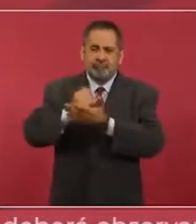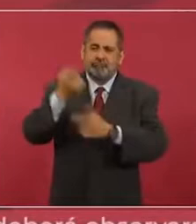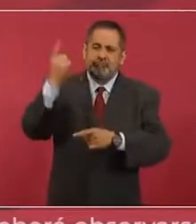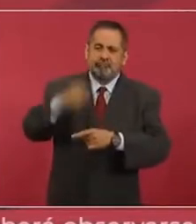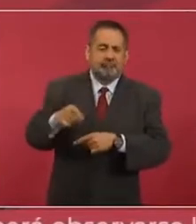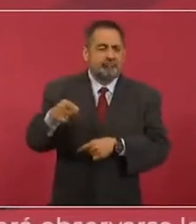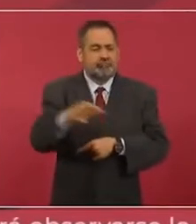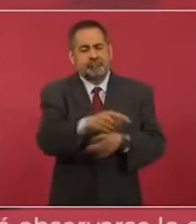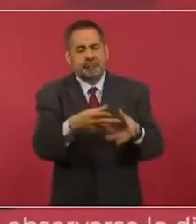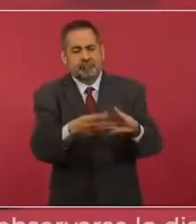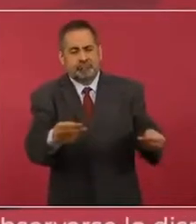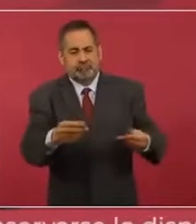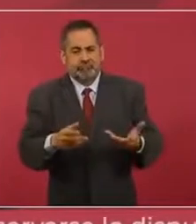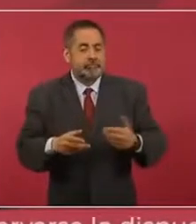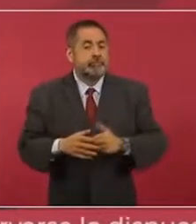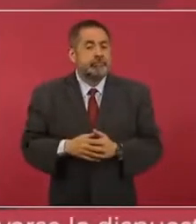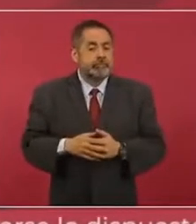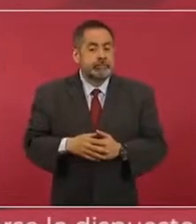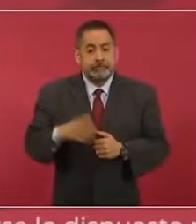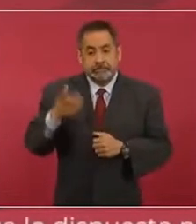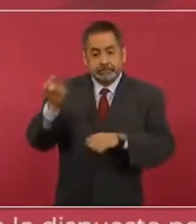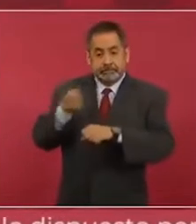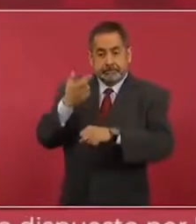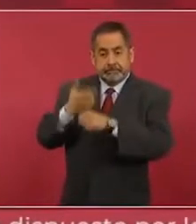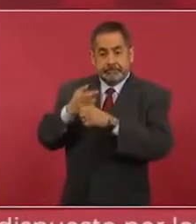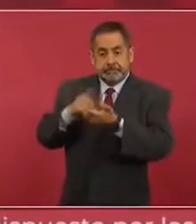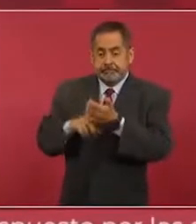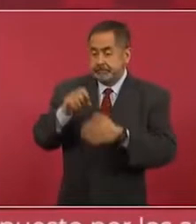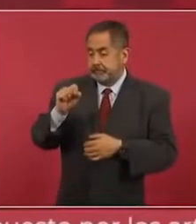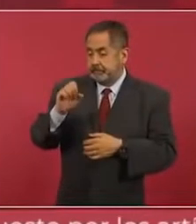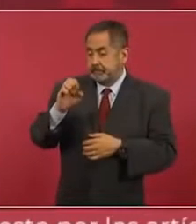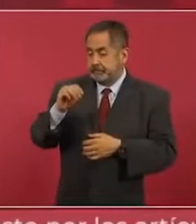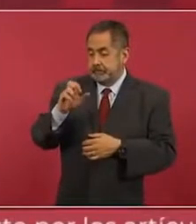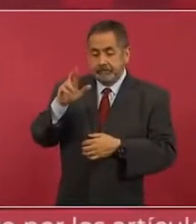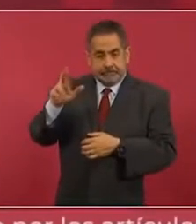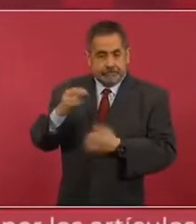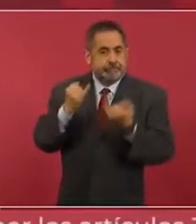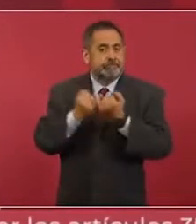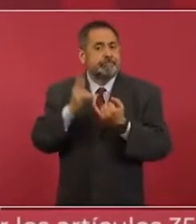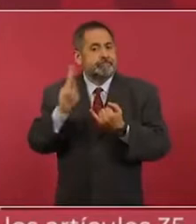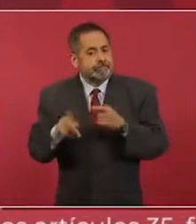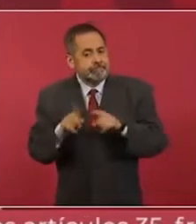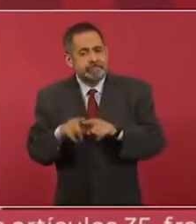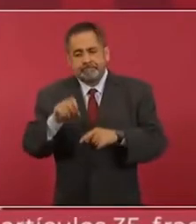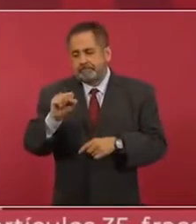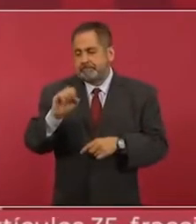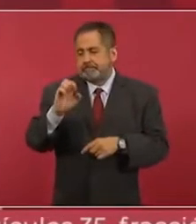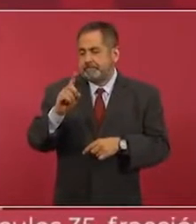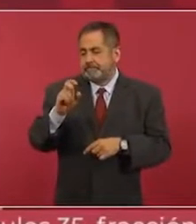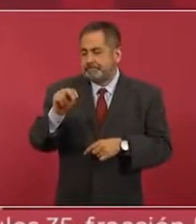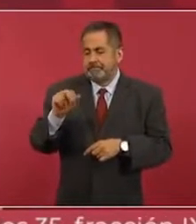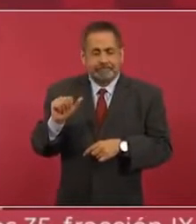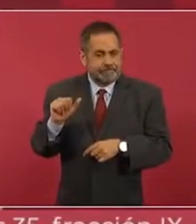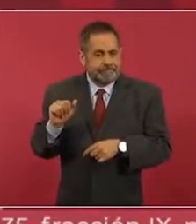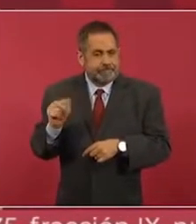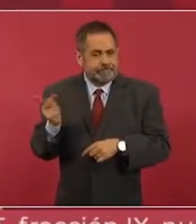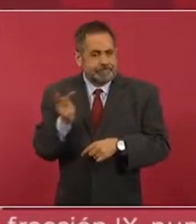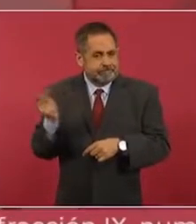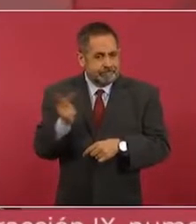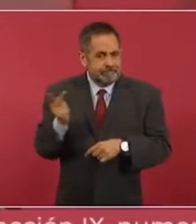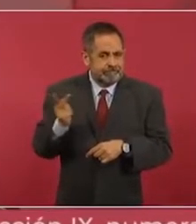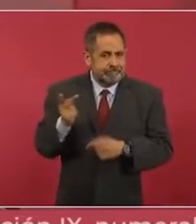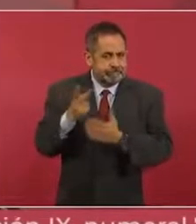y que la Secretaría de Marina, como la Secretaría de la Defensa,